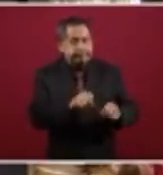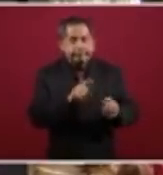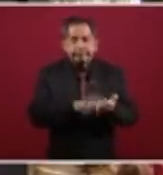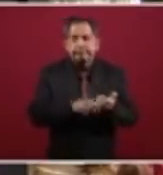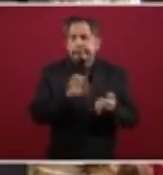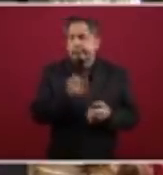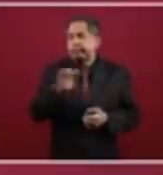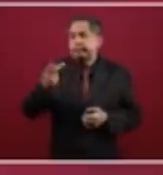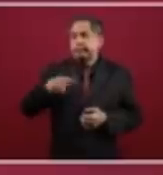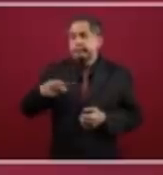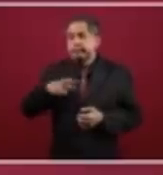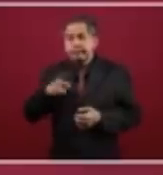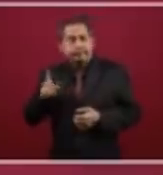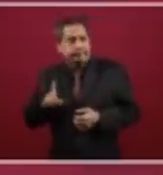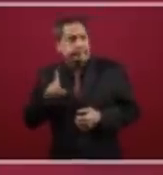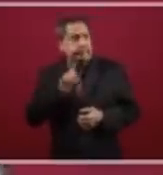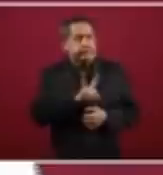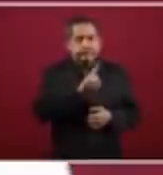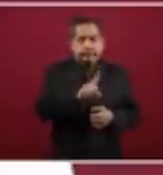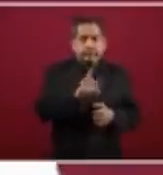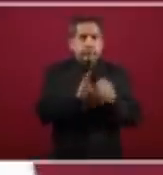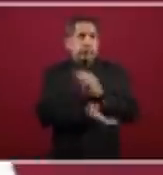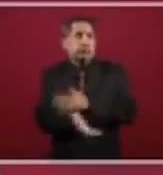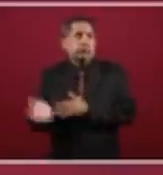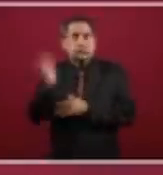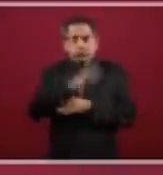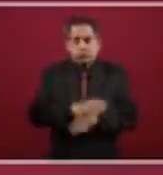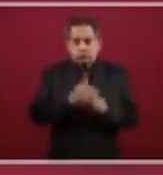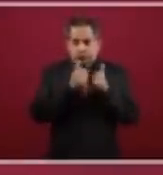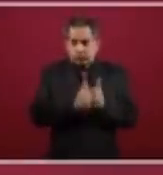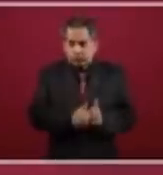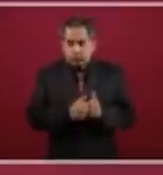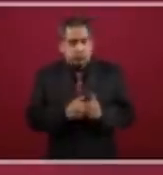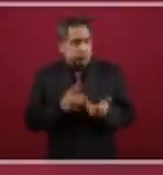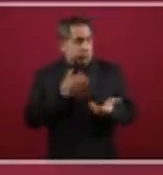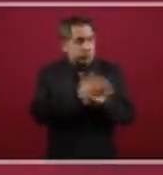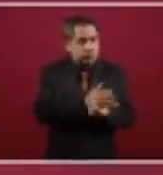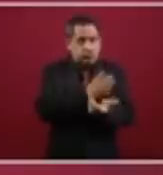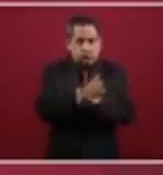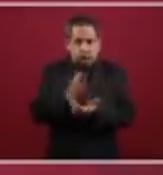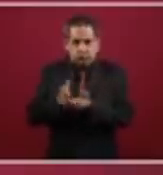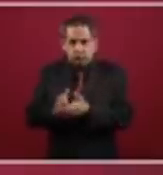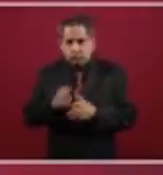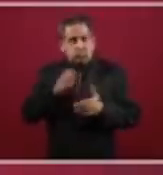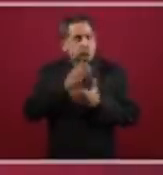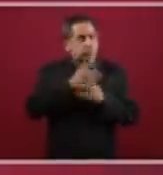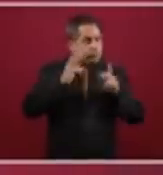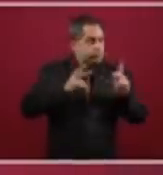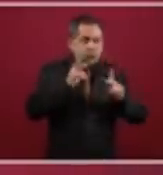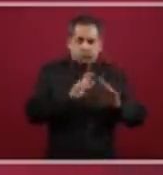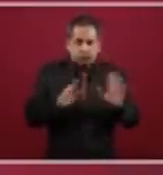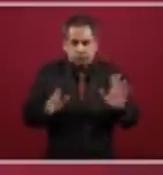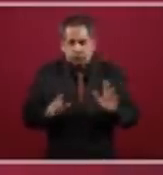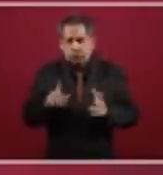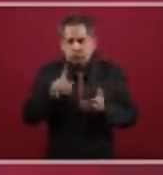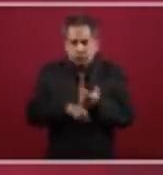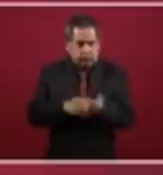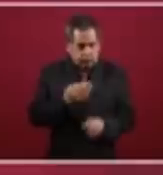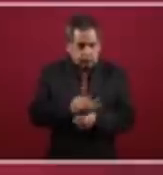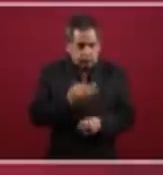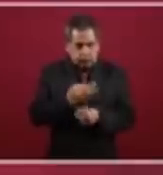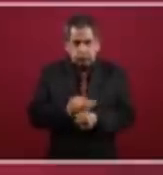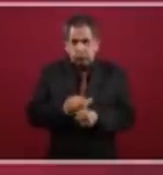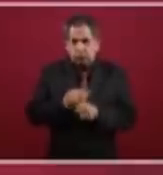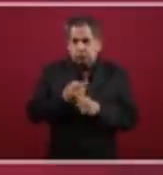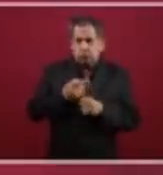de la nación no van a estar todo el tiempo en el territorio haciendo la visita domiciliaria. Bueno, están en este momento, en este